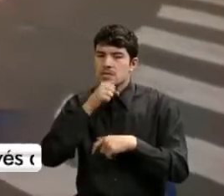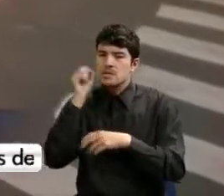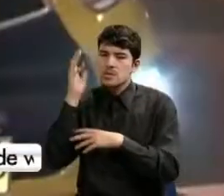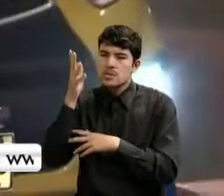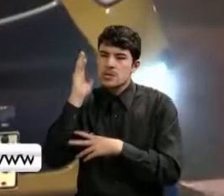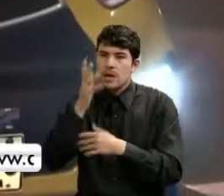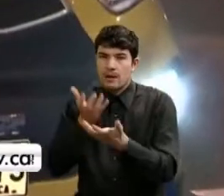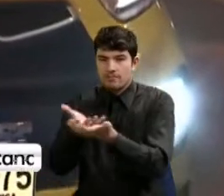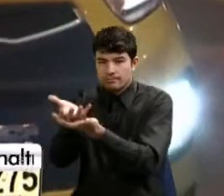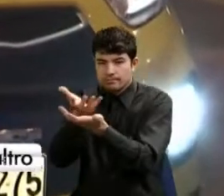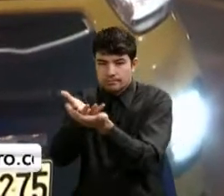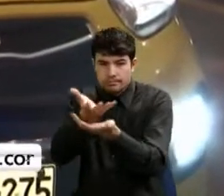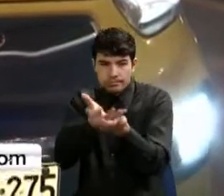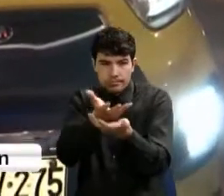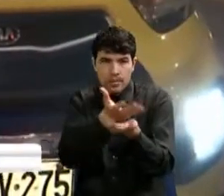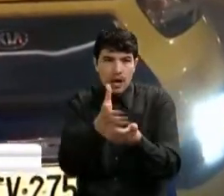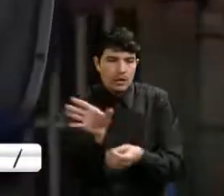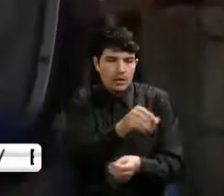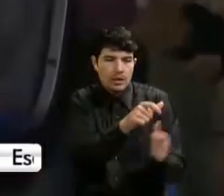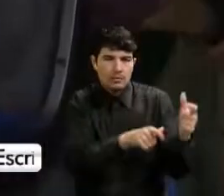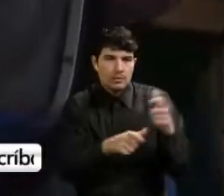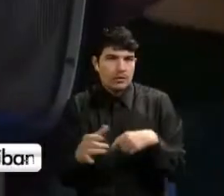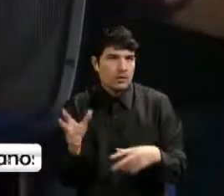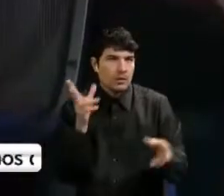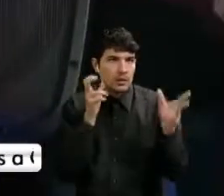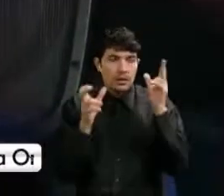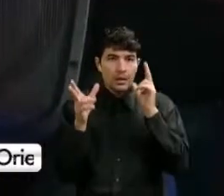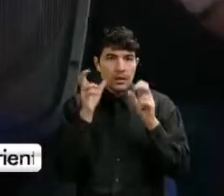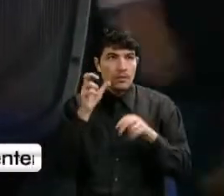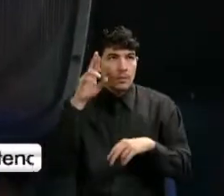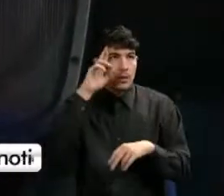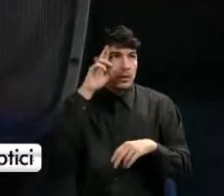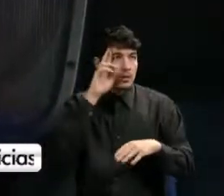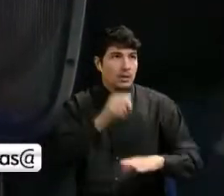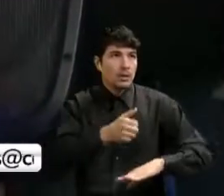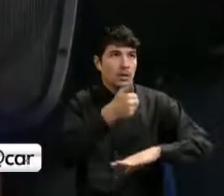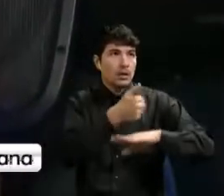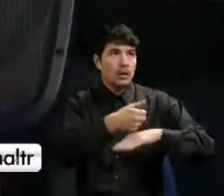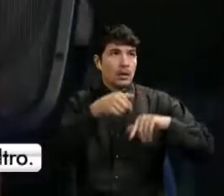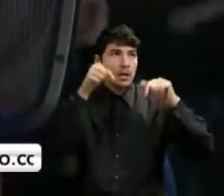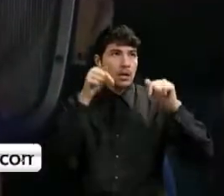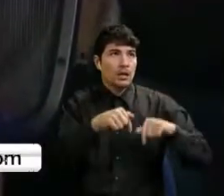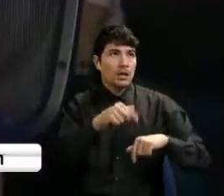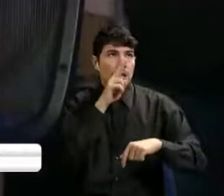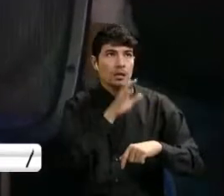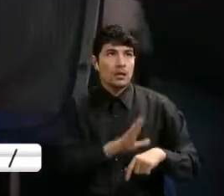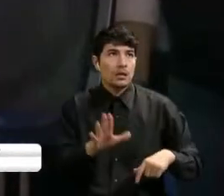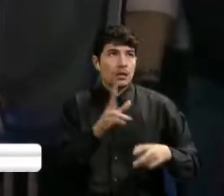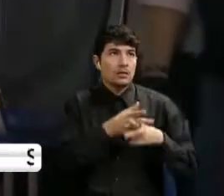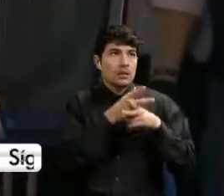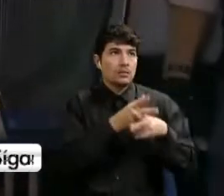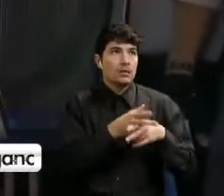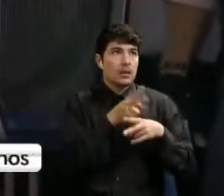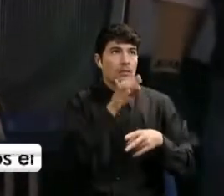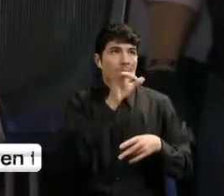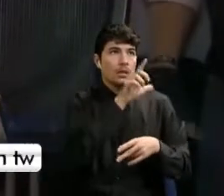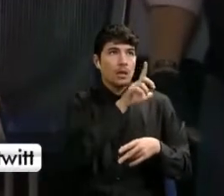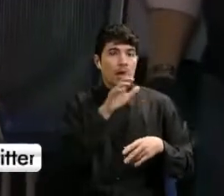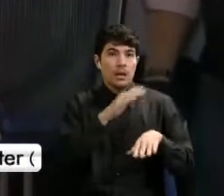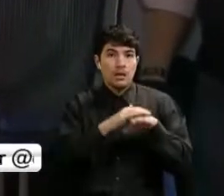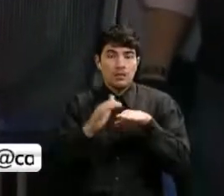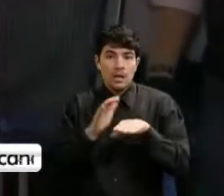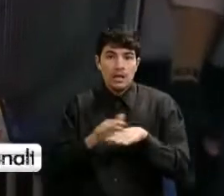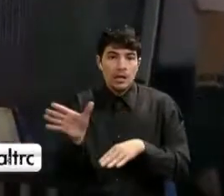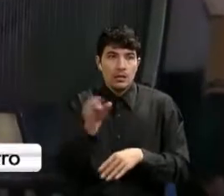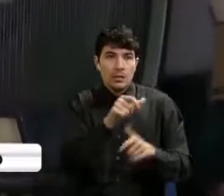de recomendaciones dirigidas a la ciudadanía. La Dirección de Tránsito de Bucaramanga y la Agencia Nacional de Seguridad Vial invita a los conductores